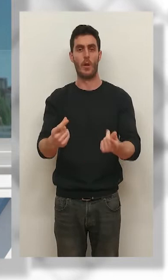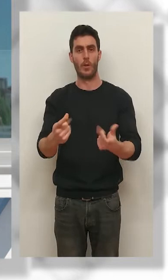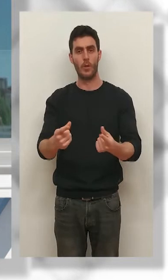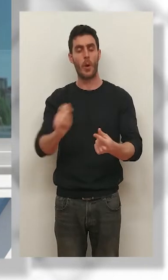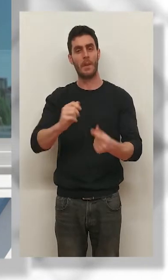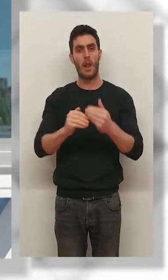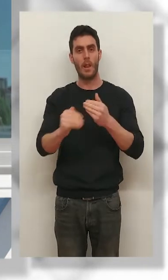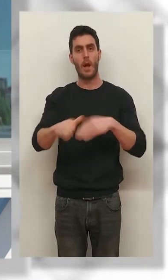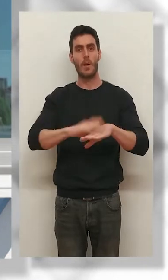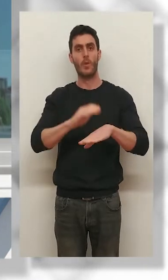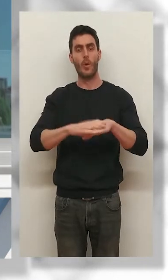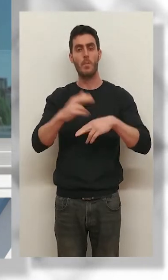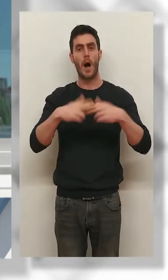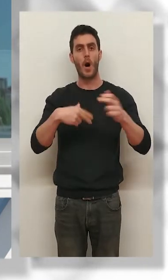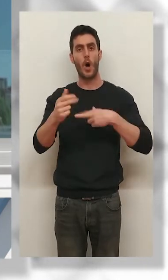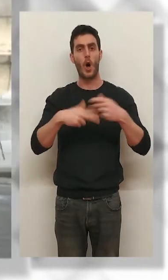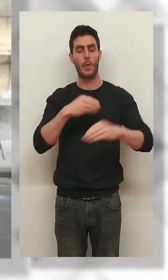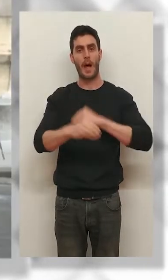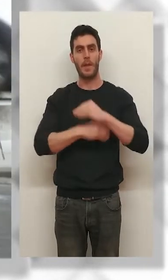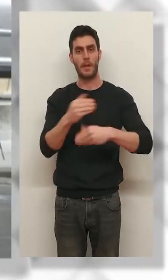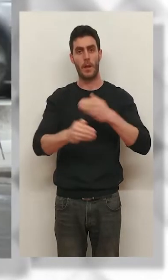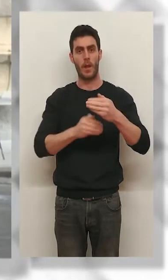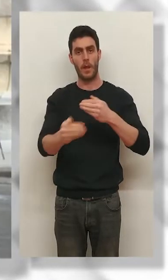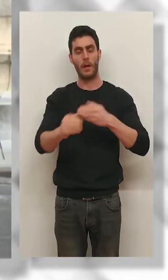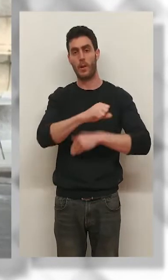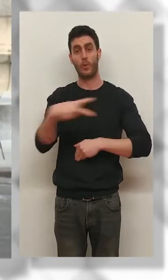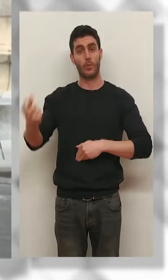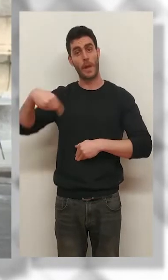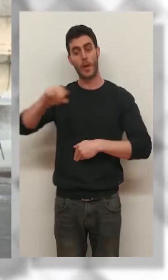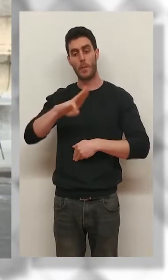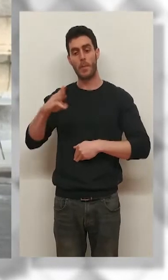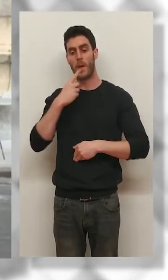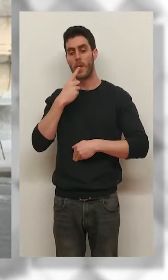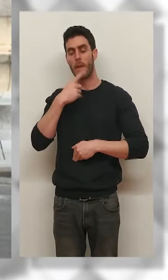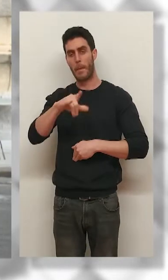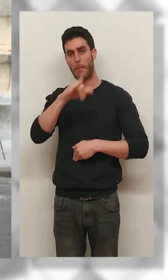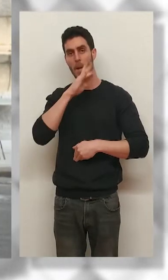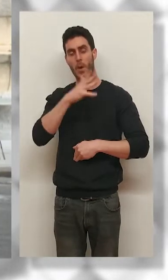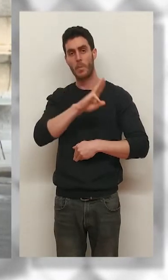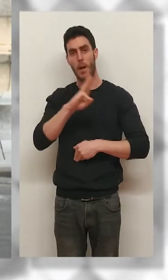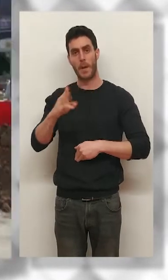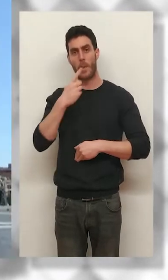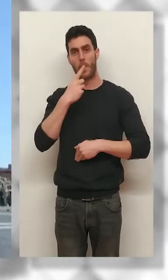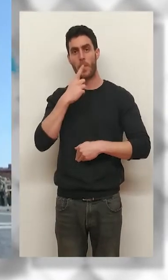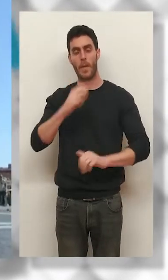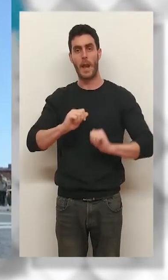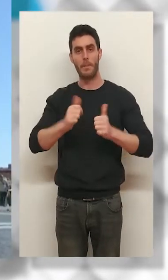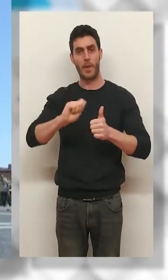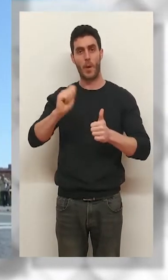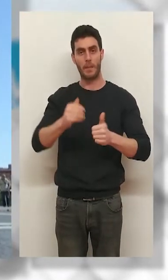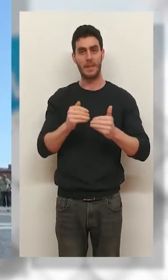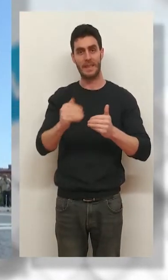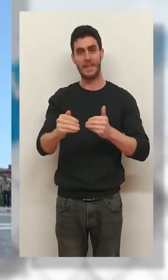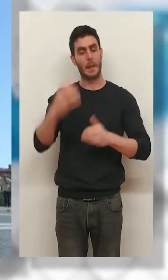que se van a llevar a cabo. Y las conclusiones, según ellos, no son buenas. Los populares consideran que con el inicio este mes de las obras en Vara de Rey,